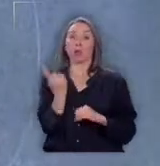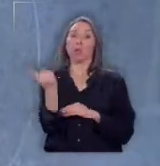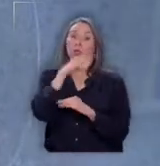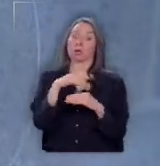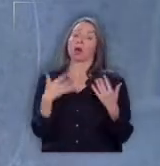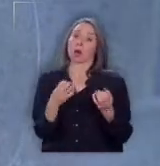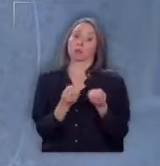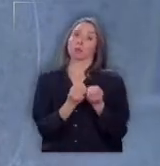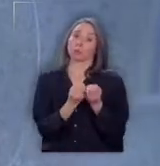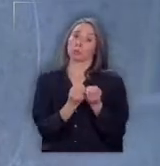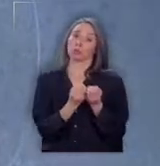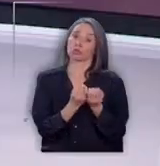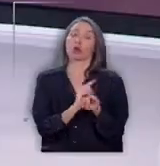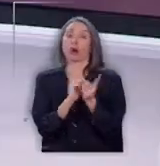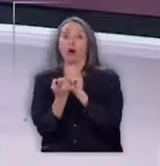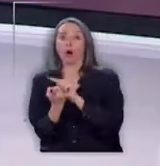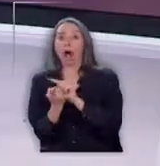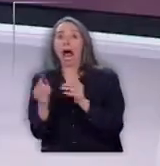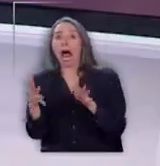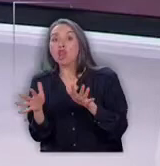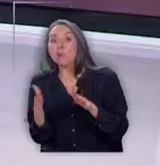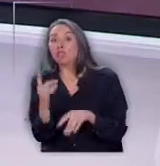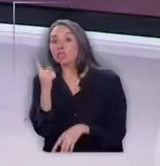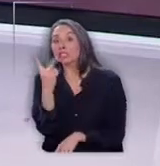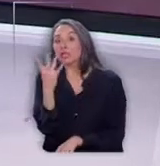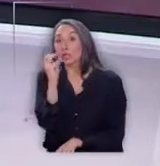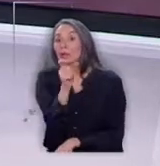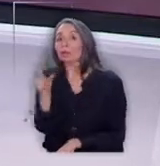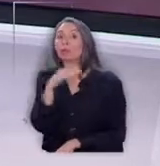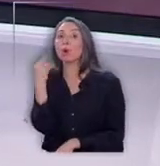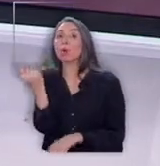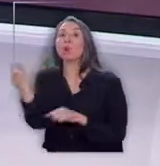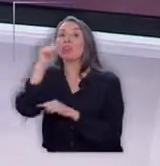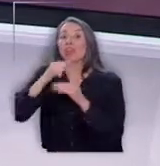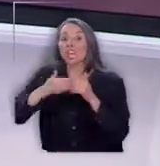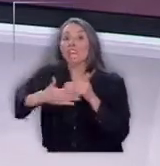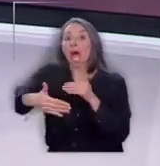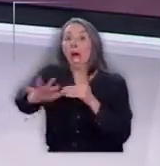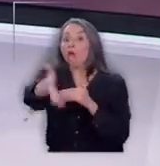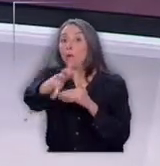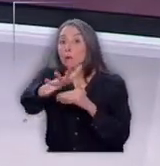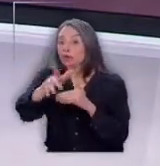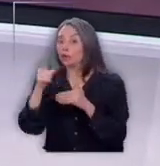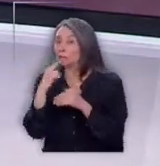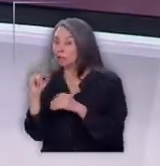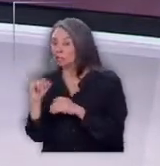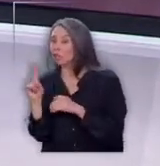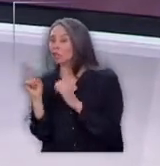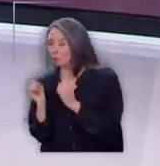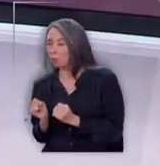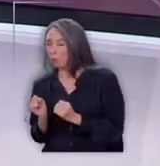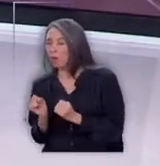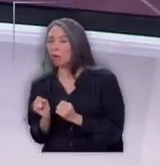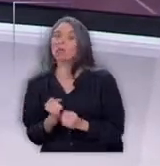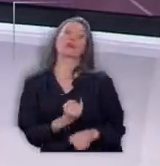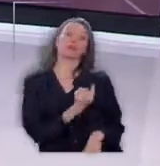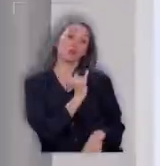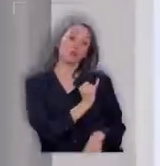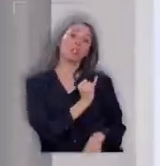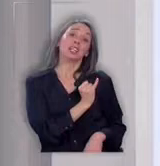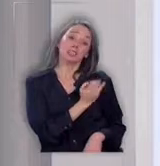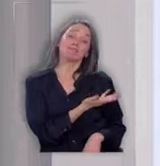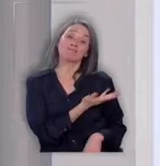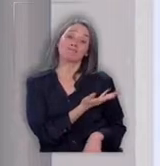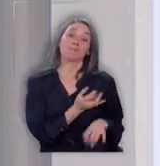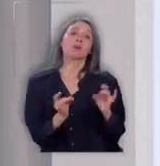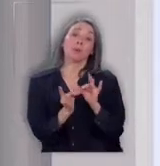cantidad enorme a tener 140 casos diarios probablemente eso está dentro de las posibilidades efectivamente